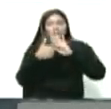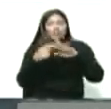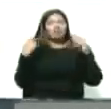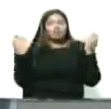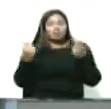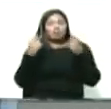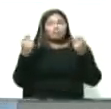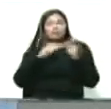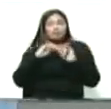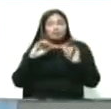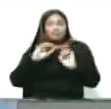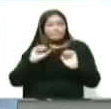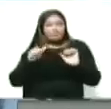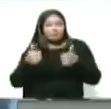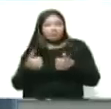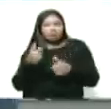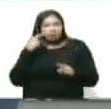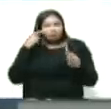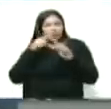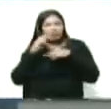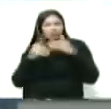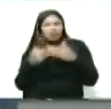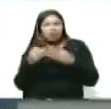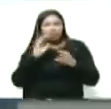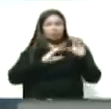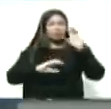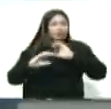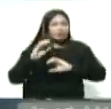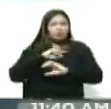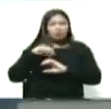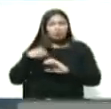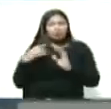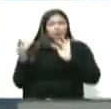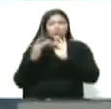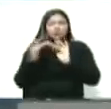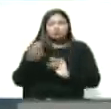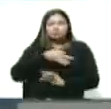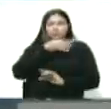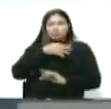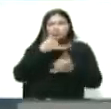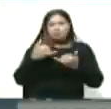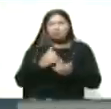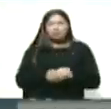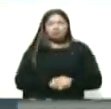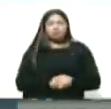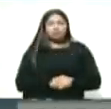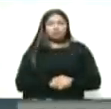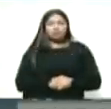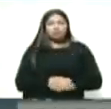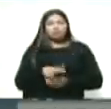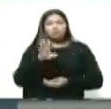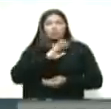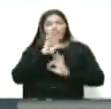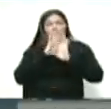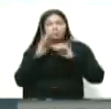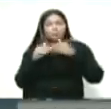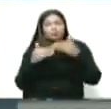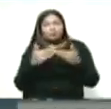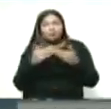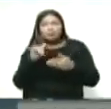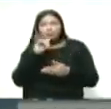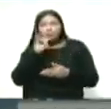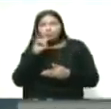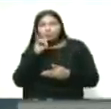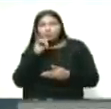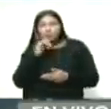ya ha arrancado, contempla una estrategia comunicacional a través de redes sociales, acompañada de actividades informativas,